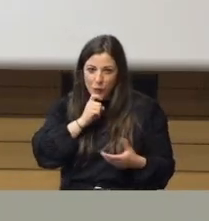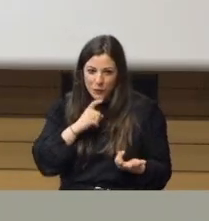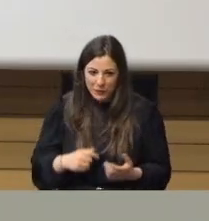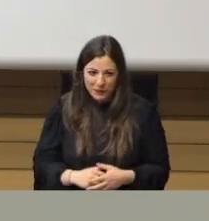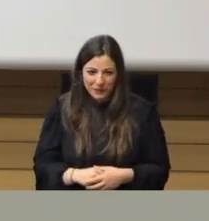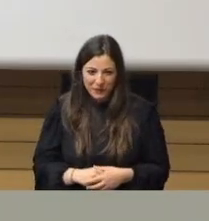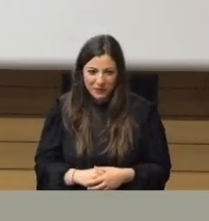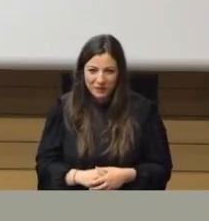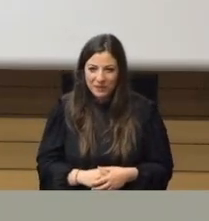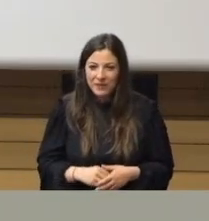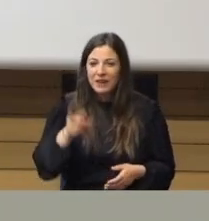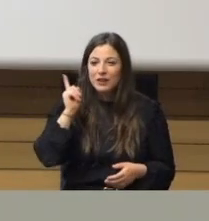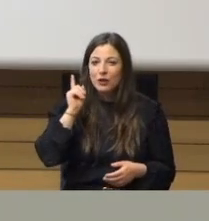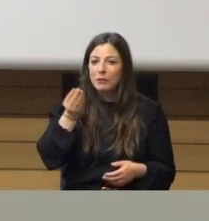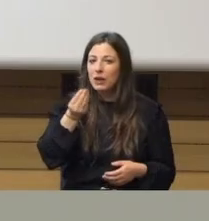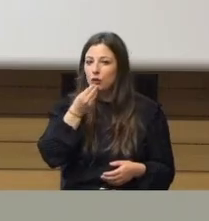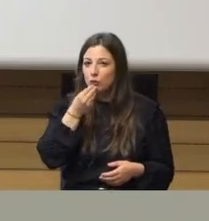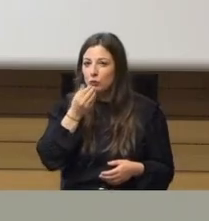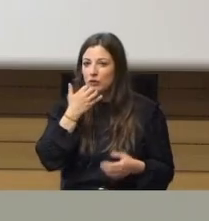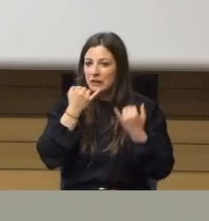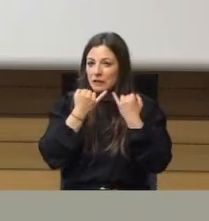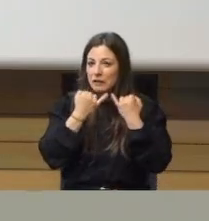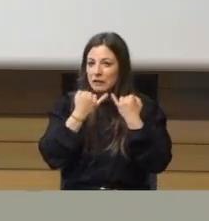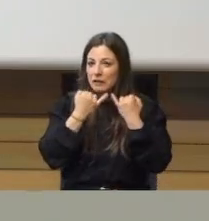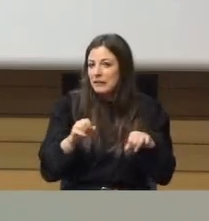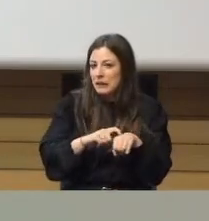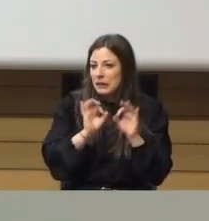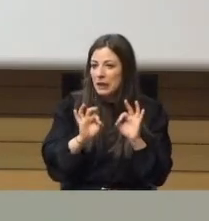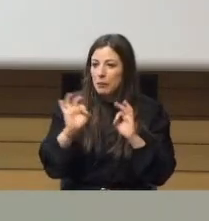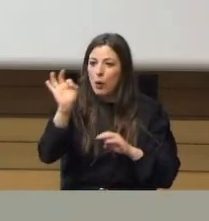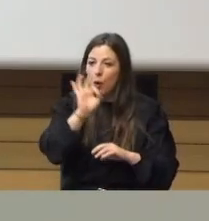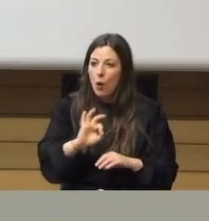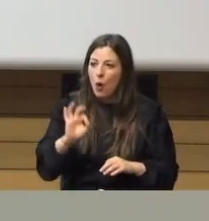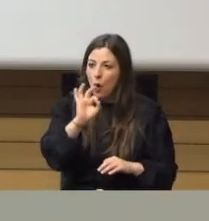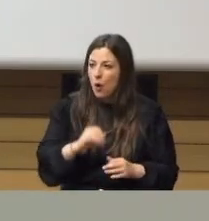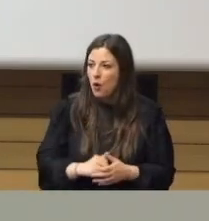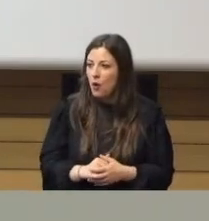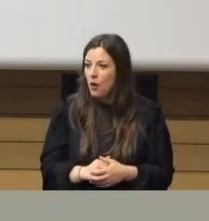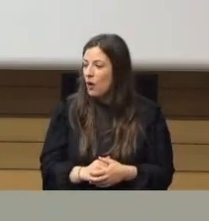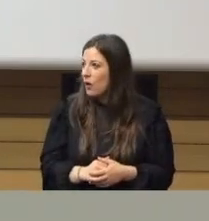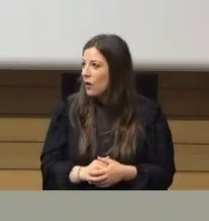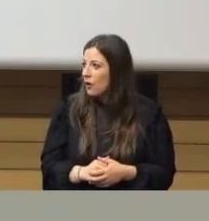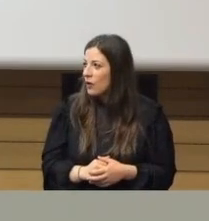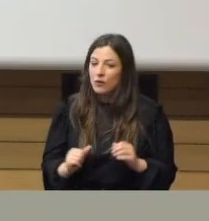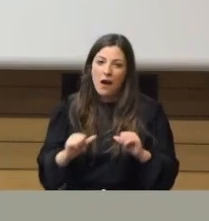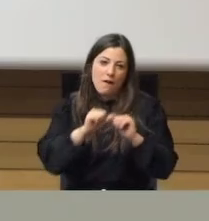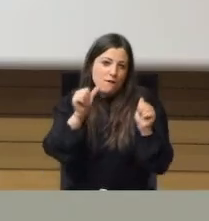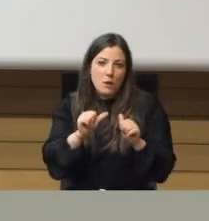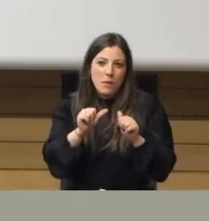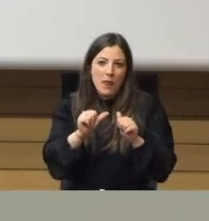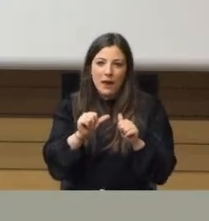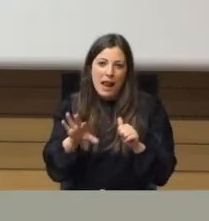Y solo consumo cuando hago una fiesta de este tipo o un yoga alternativo.